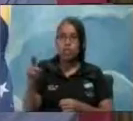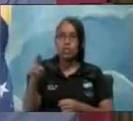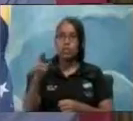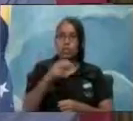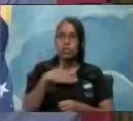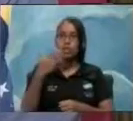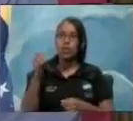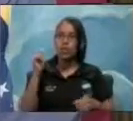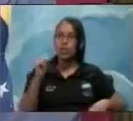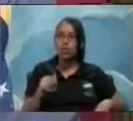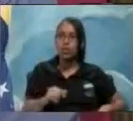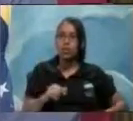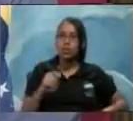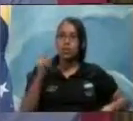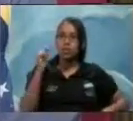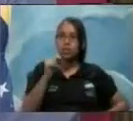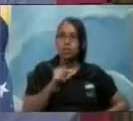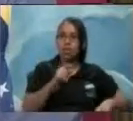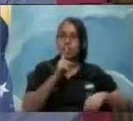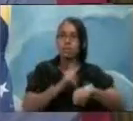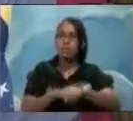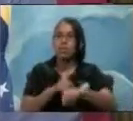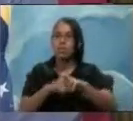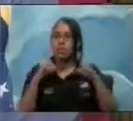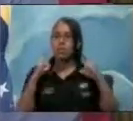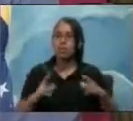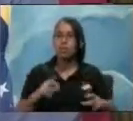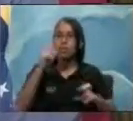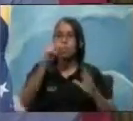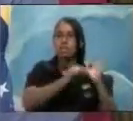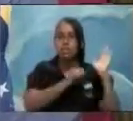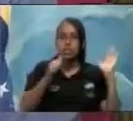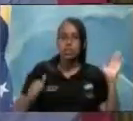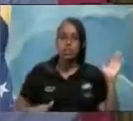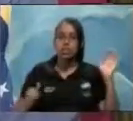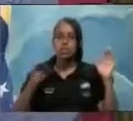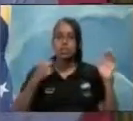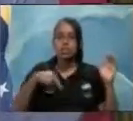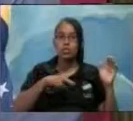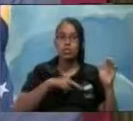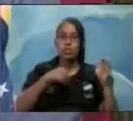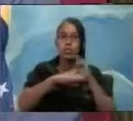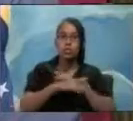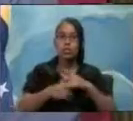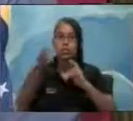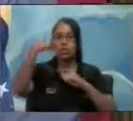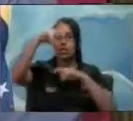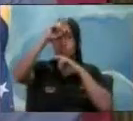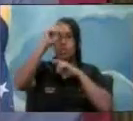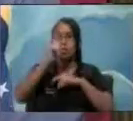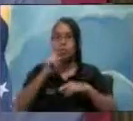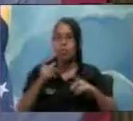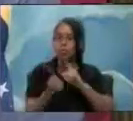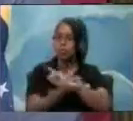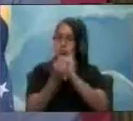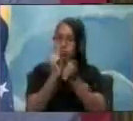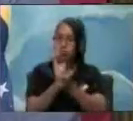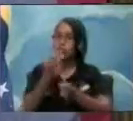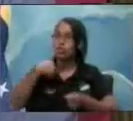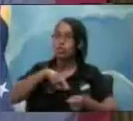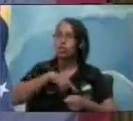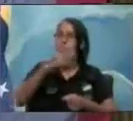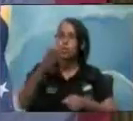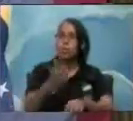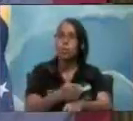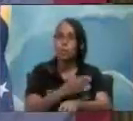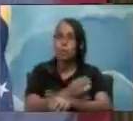Dios me está reconociendo que hoy estoy en el tiempo de refrigerio. Dios, el Señor, nosotros nos hemos arrepentido y nos hemos convertido. Nosotros